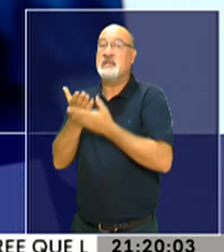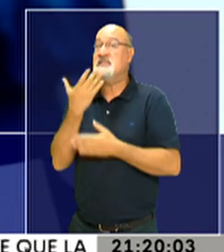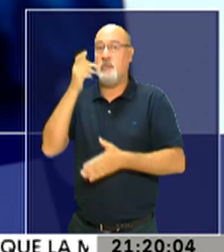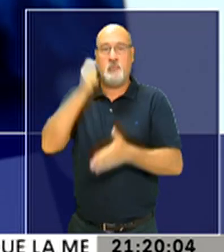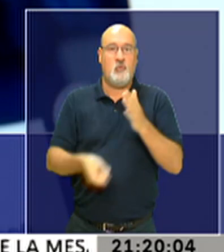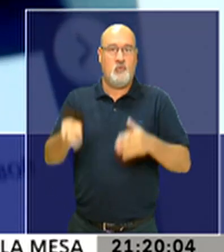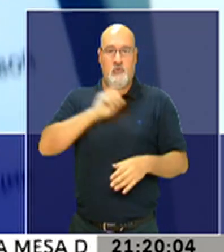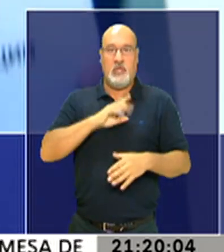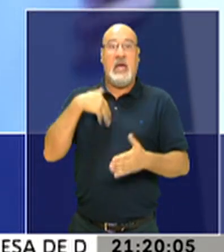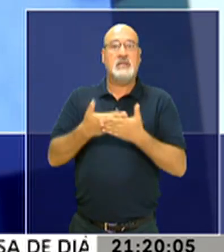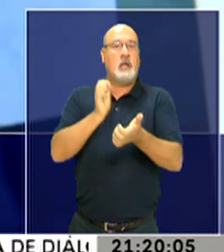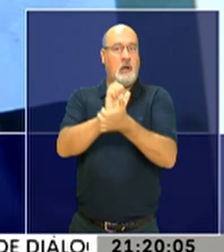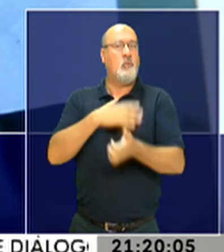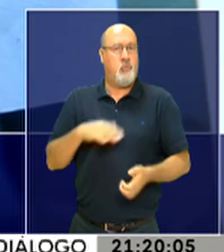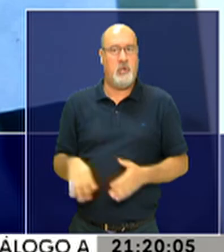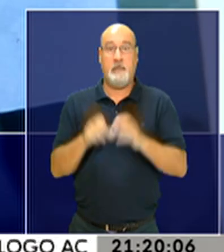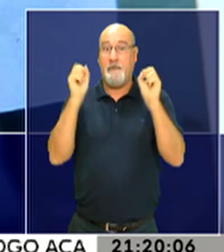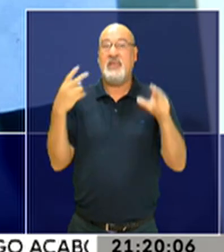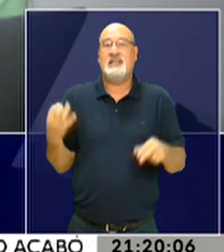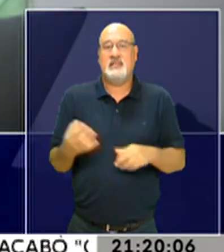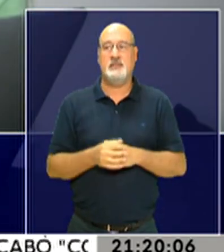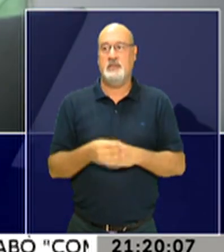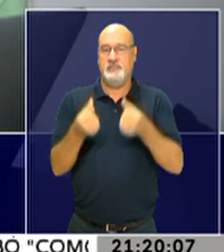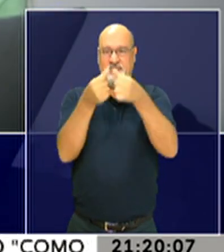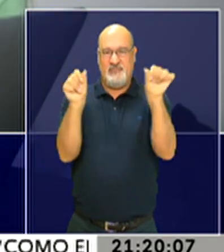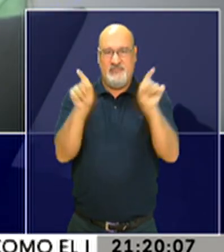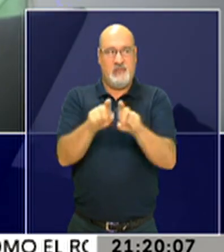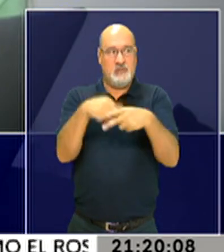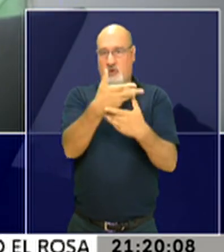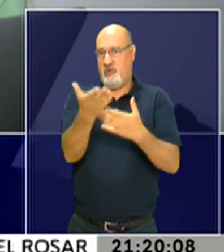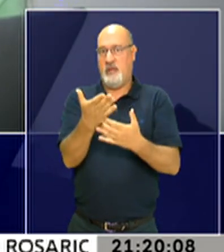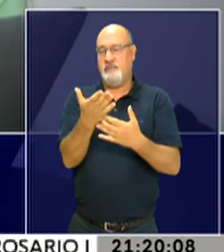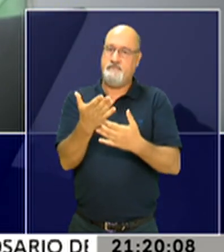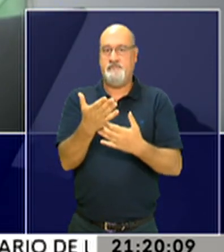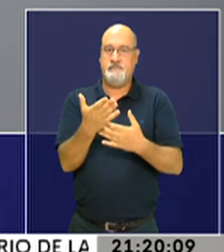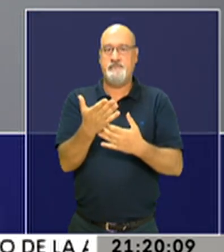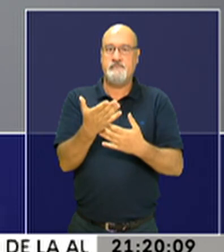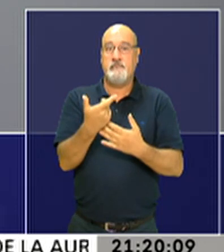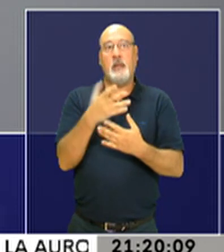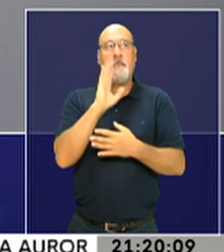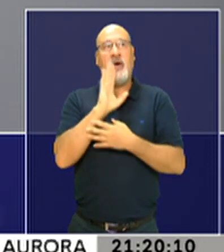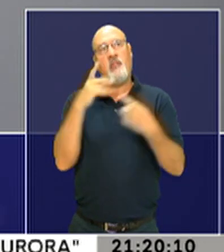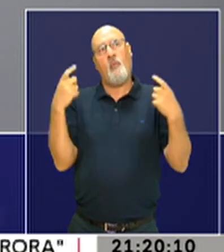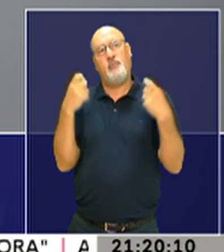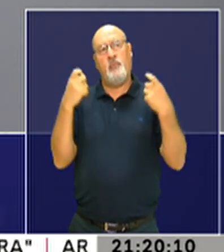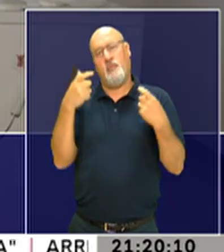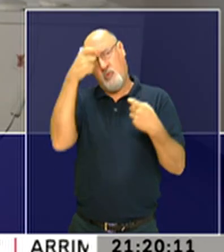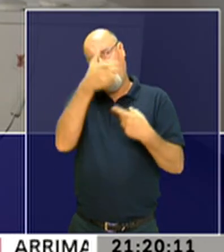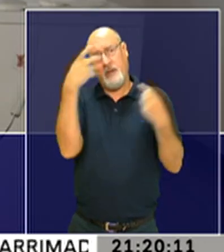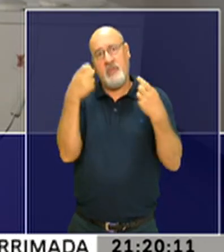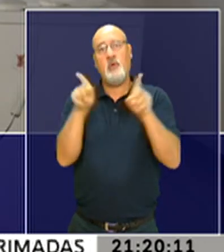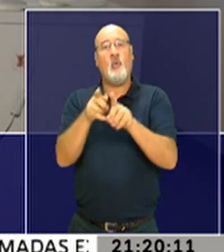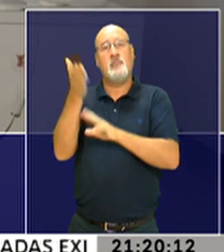incluso a la cárcel pero lo peor nos cuenta es el estigma social equivalente al de los enemigos del pueblo durante la represión soviética